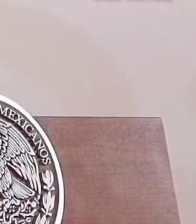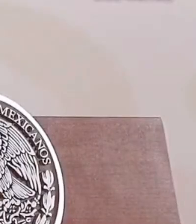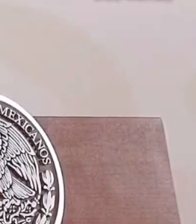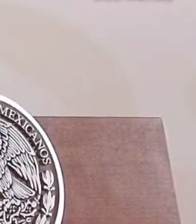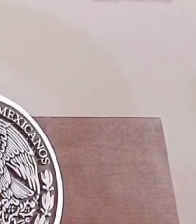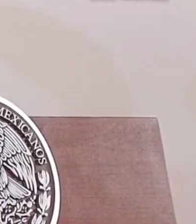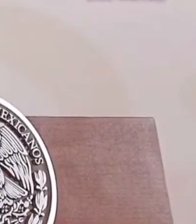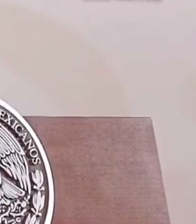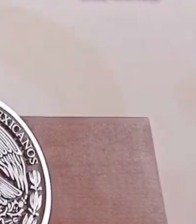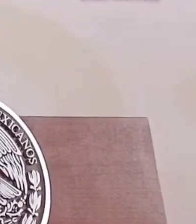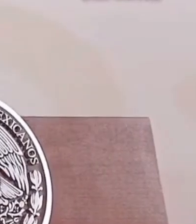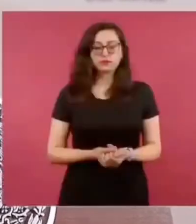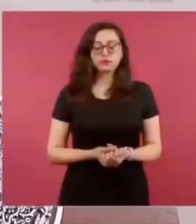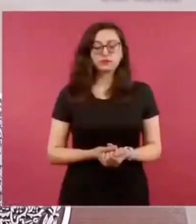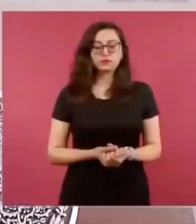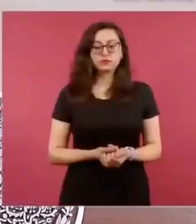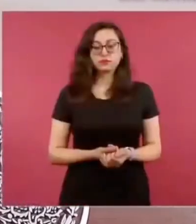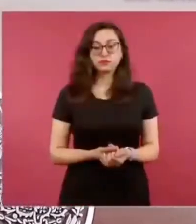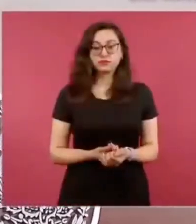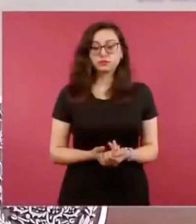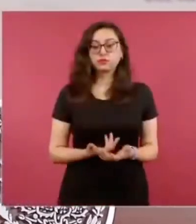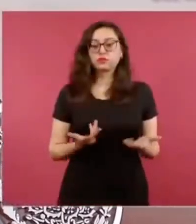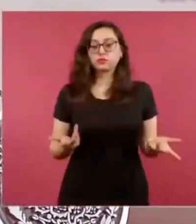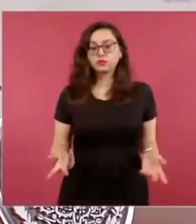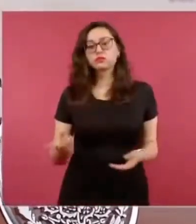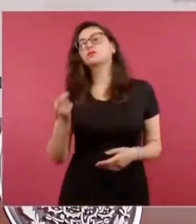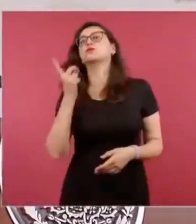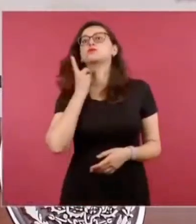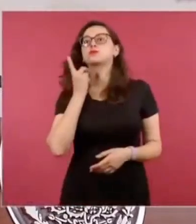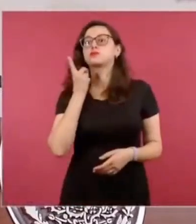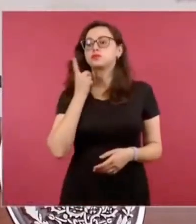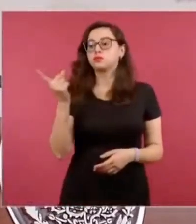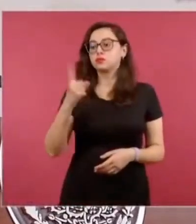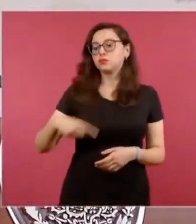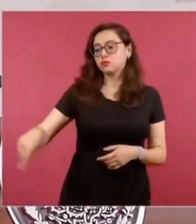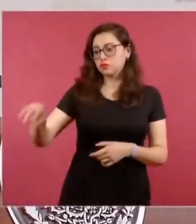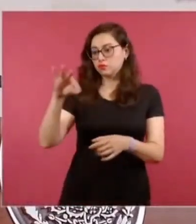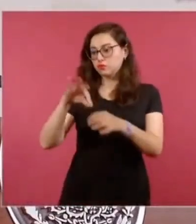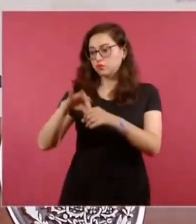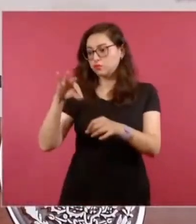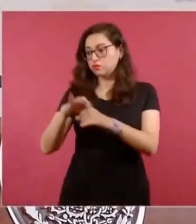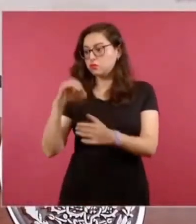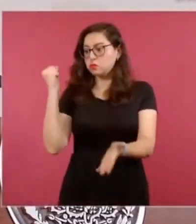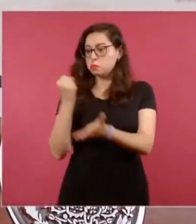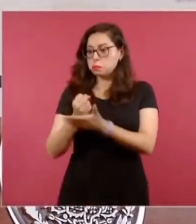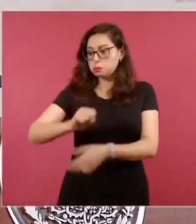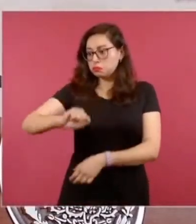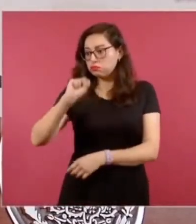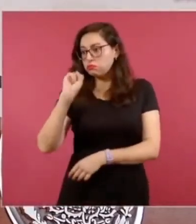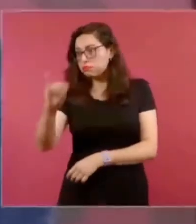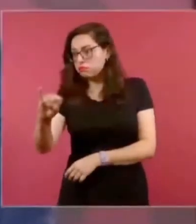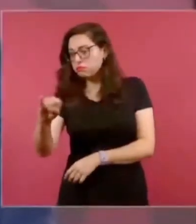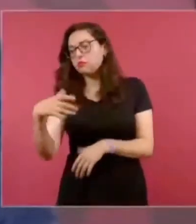y espero que podamos ya el 1 de mayo, el Día del Trabajo,